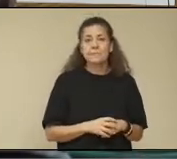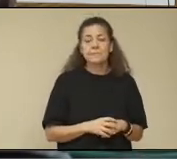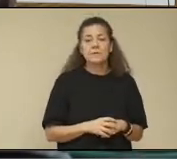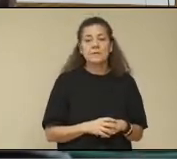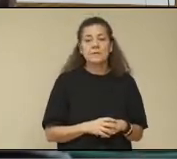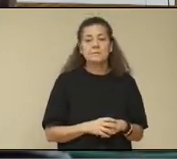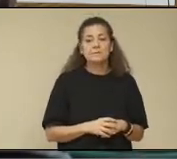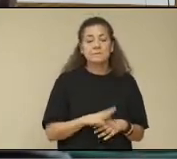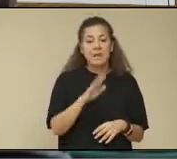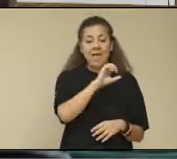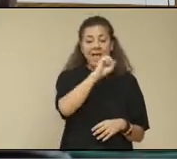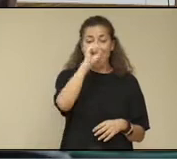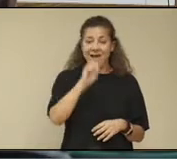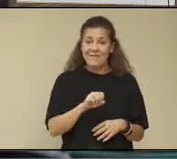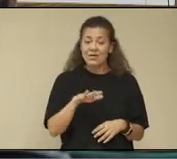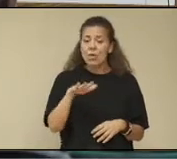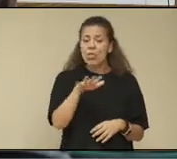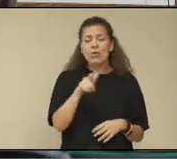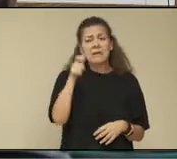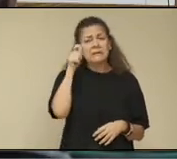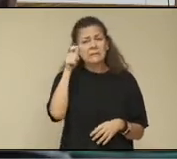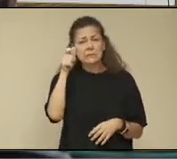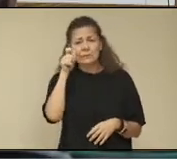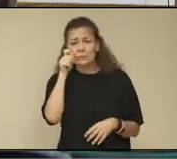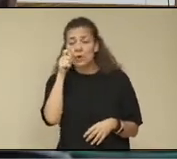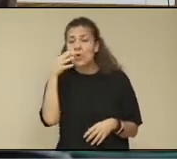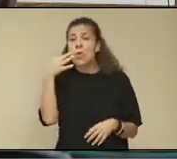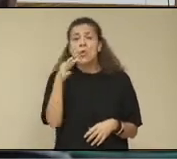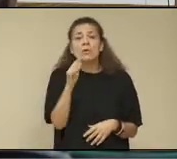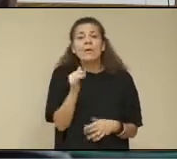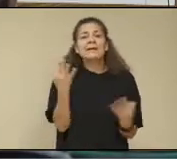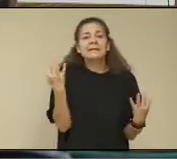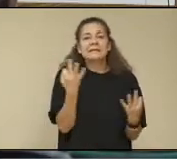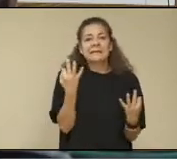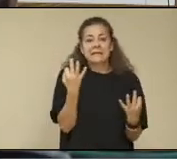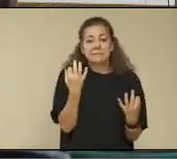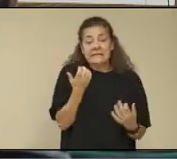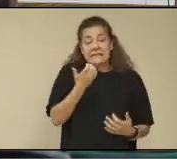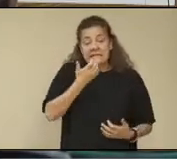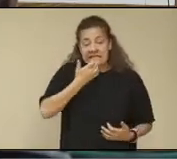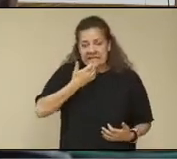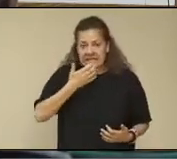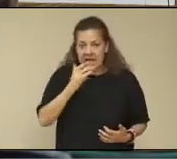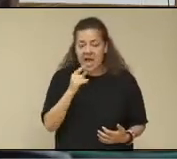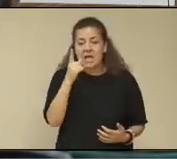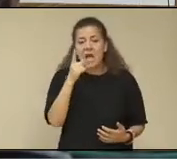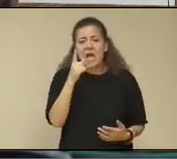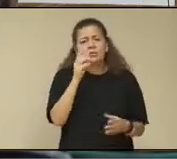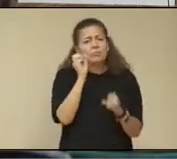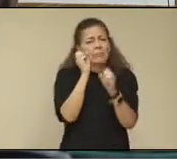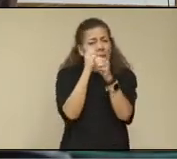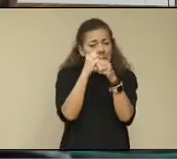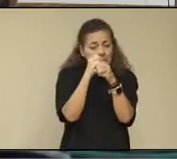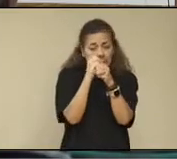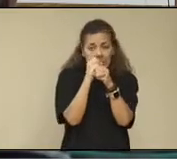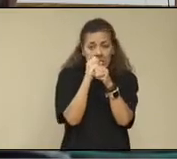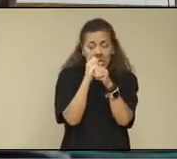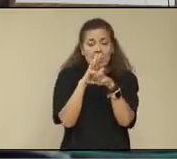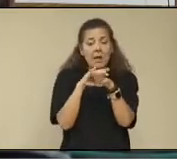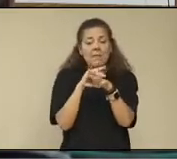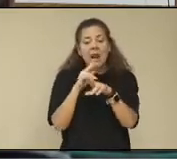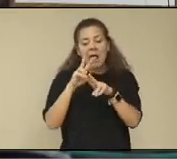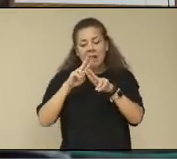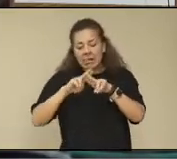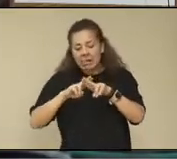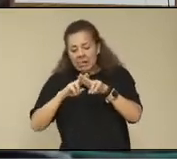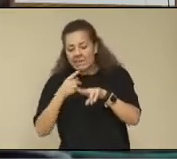En África y en las zonas rurales prácticamente lo único que tienen, si lo tienen, es un microscopio para poder